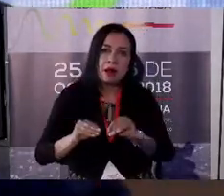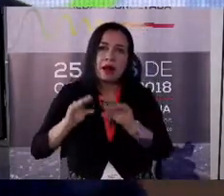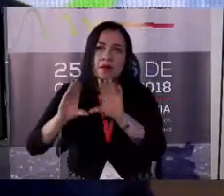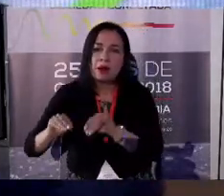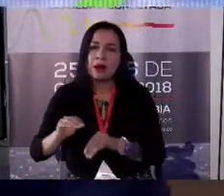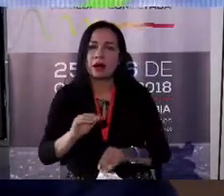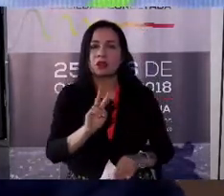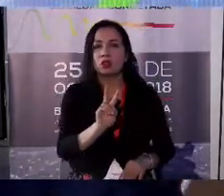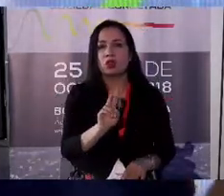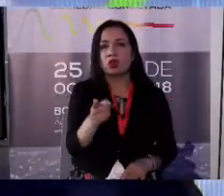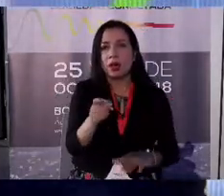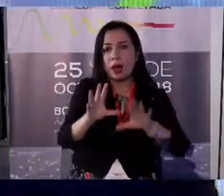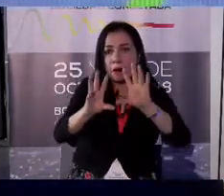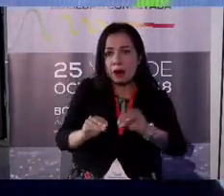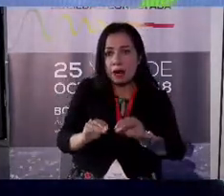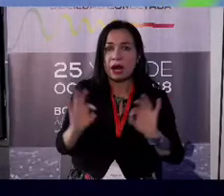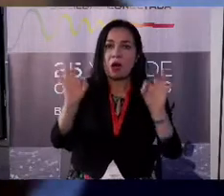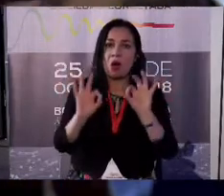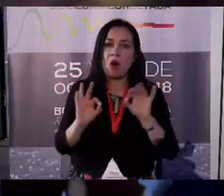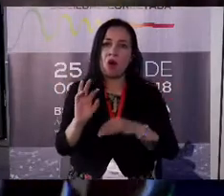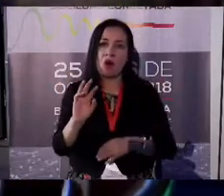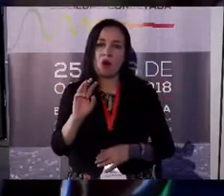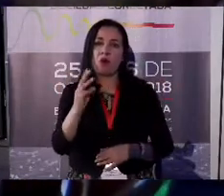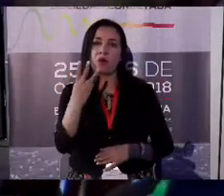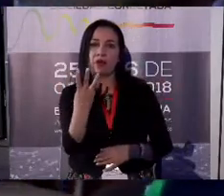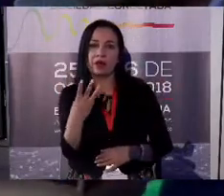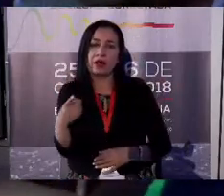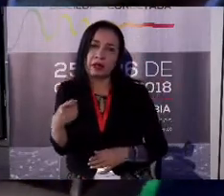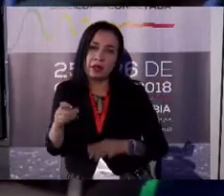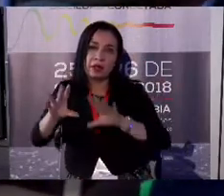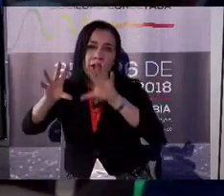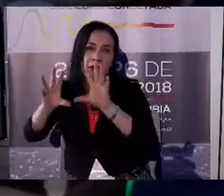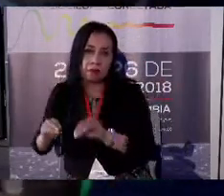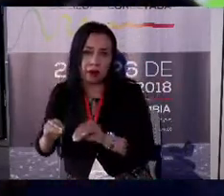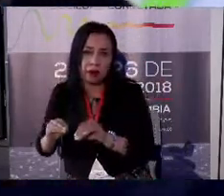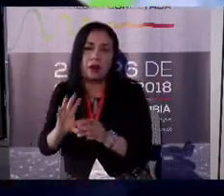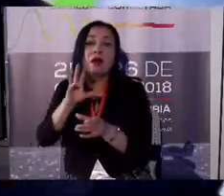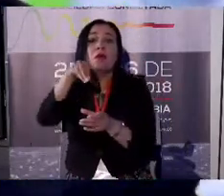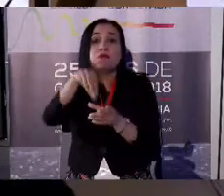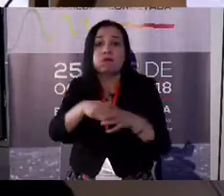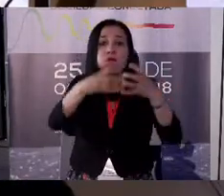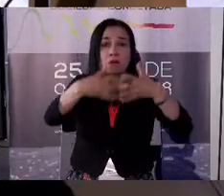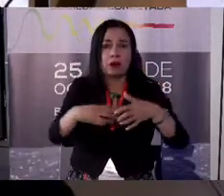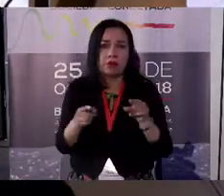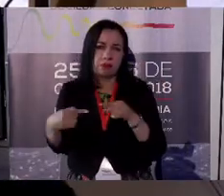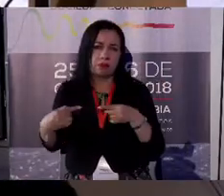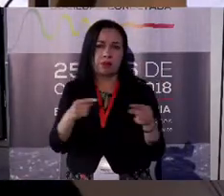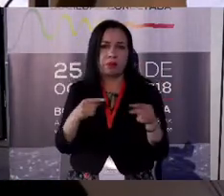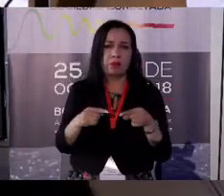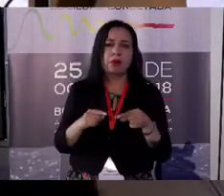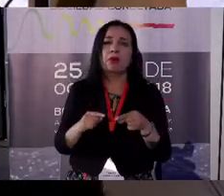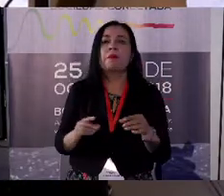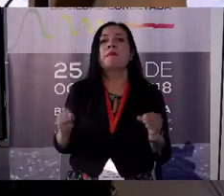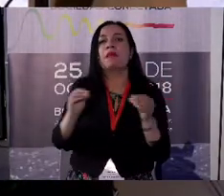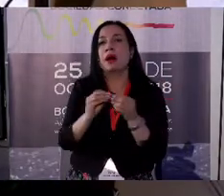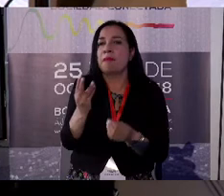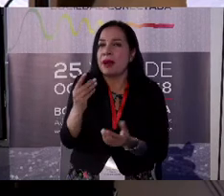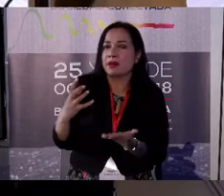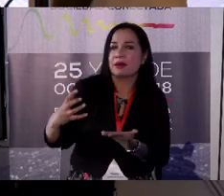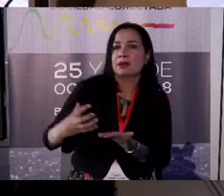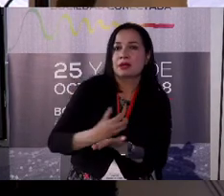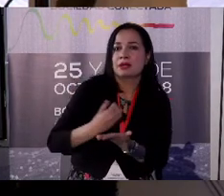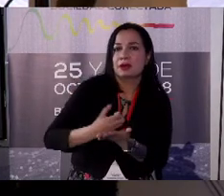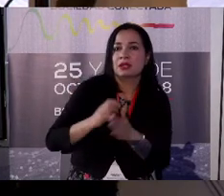primero. Y esto es un debate que está en el interior de las empresas. Y luego el tema de que recién están monetizando, ahora o hace un par de